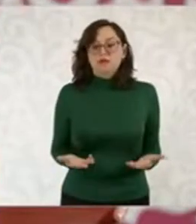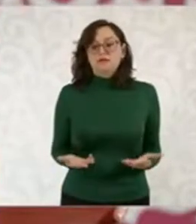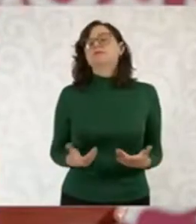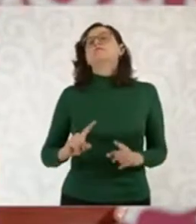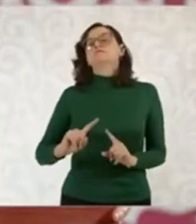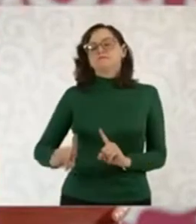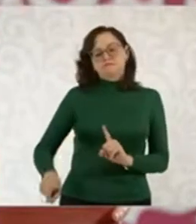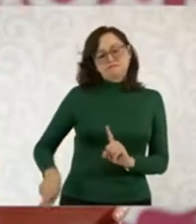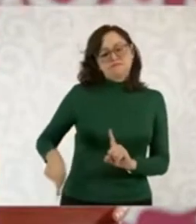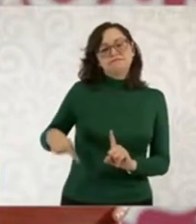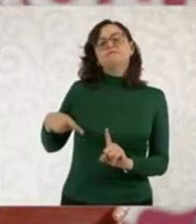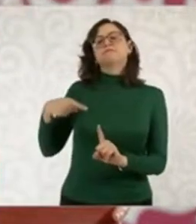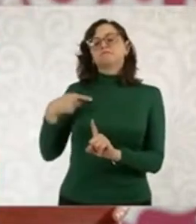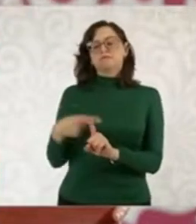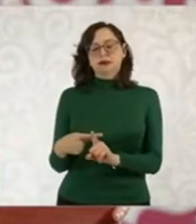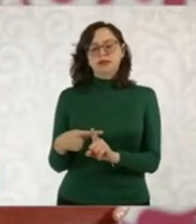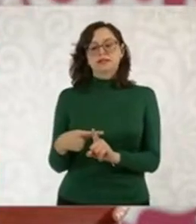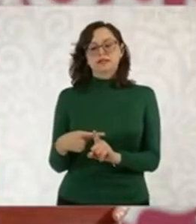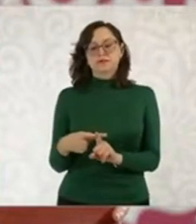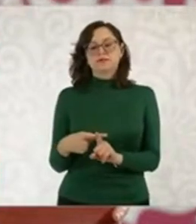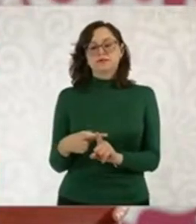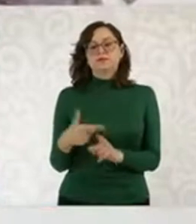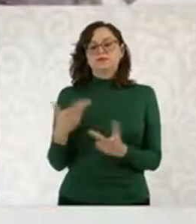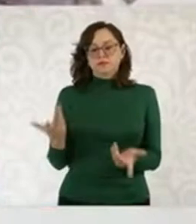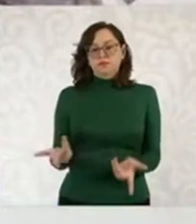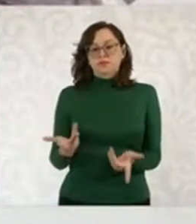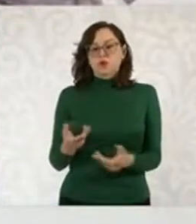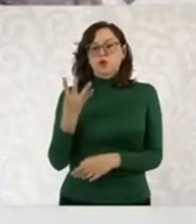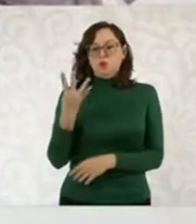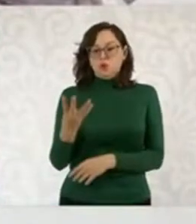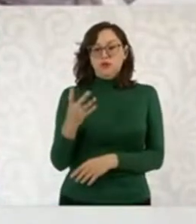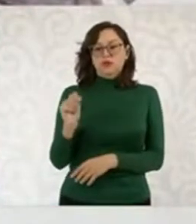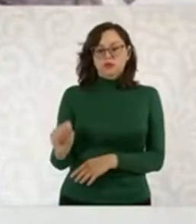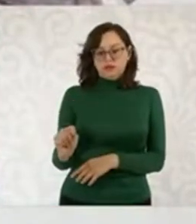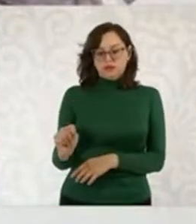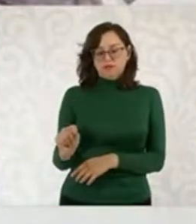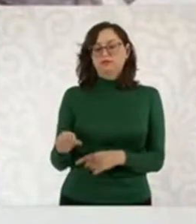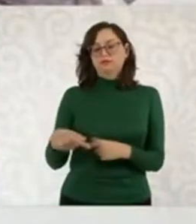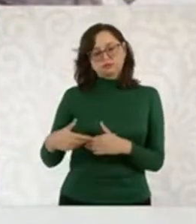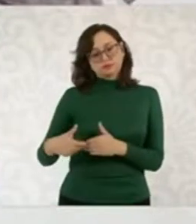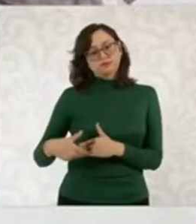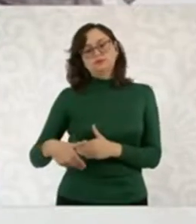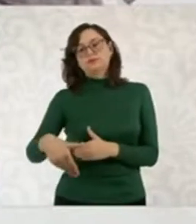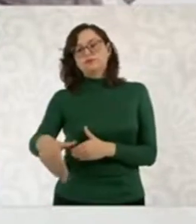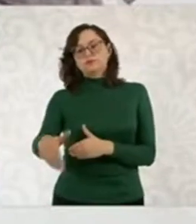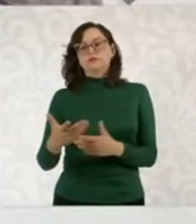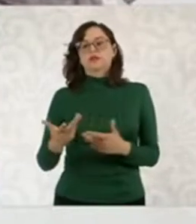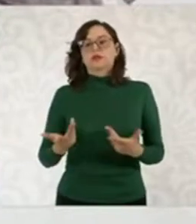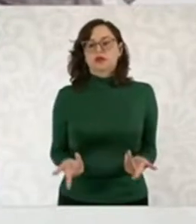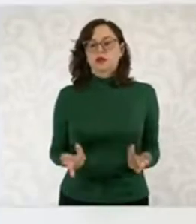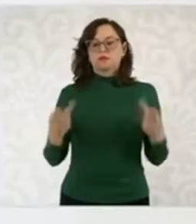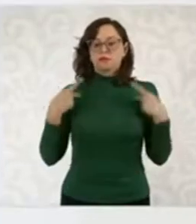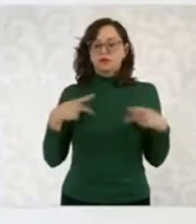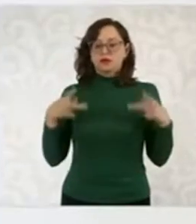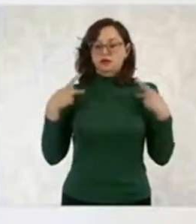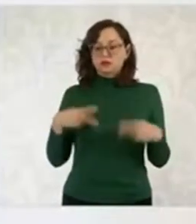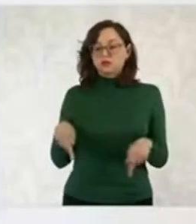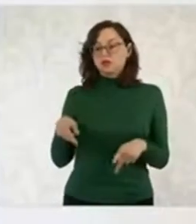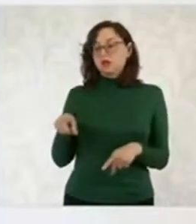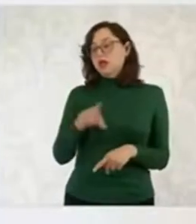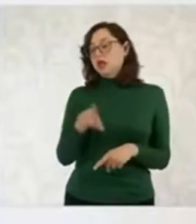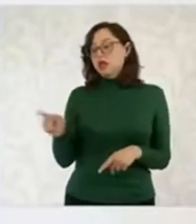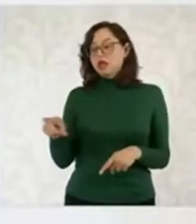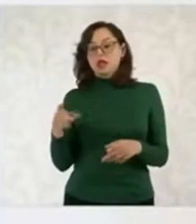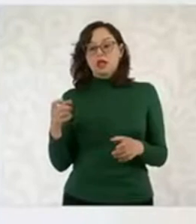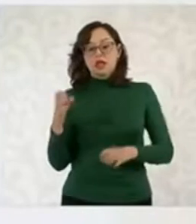una siguiente etapa de la Cuarta Transformación que a trabajadores que eran considerados socios